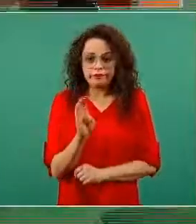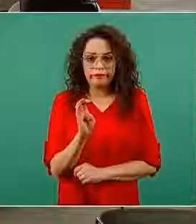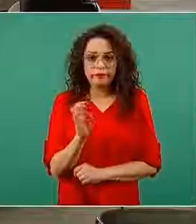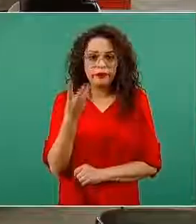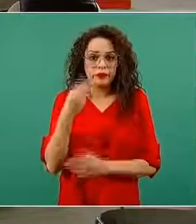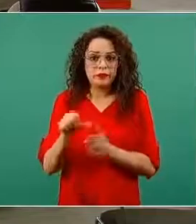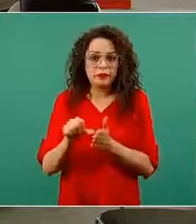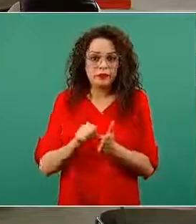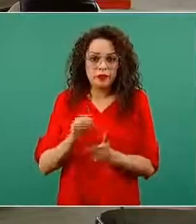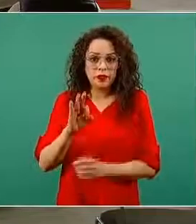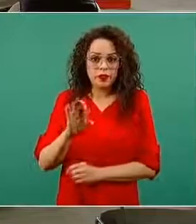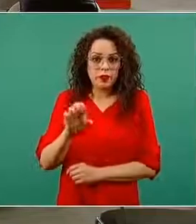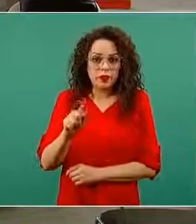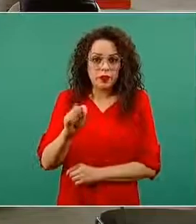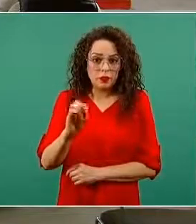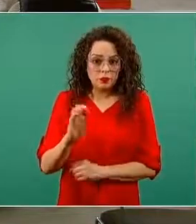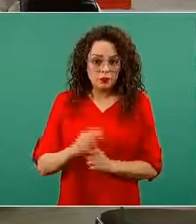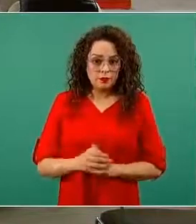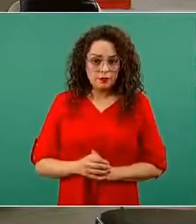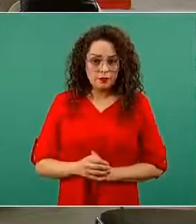posteriormente ya sería un bebé.